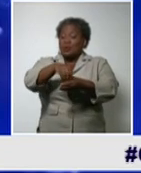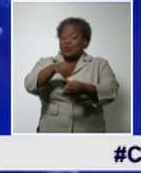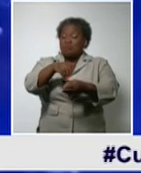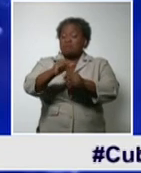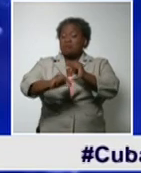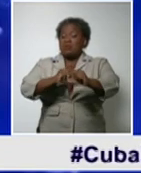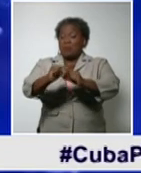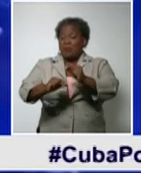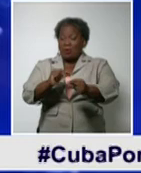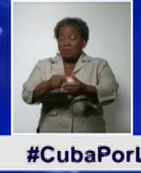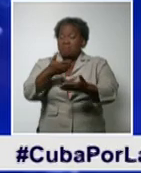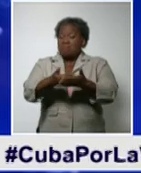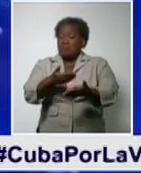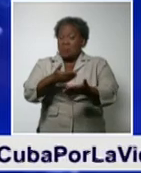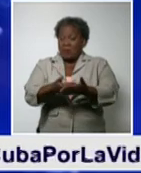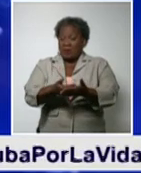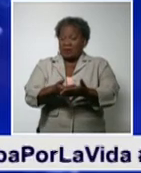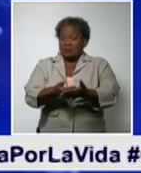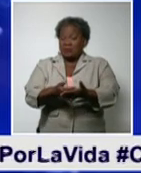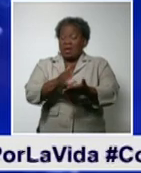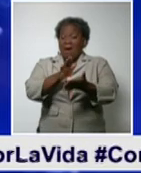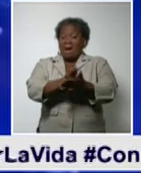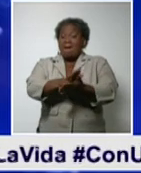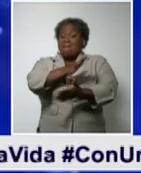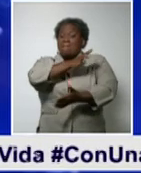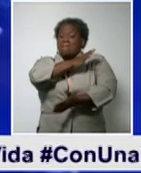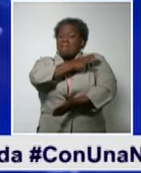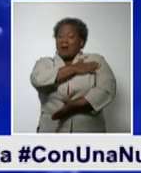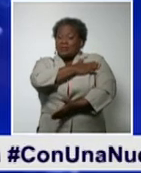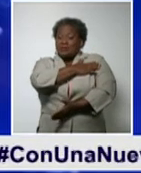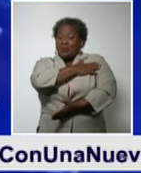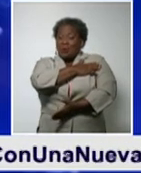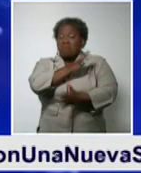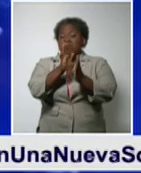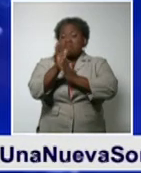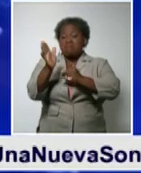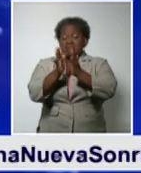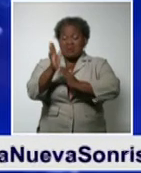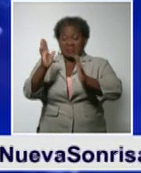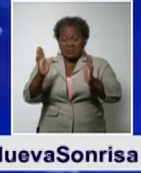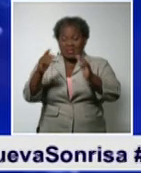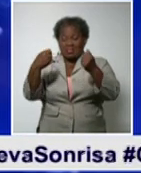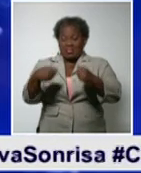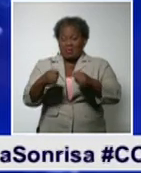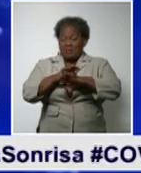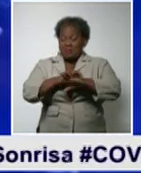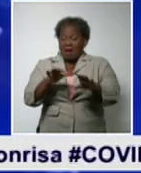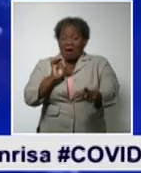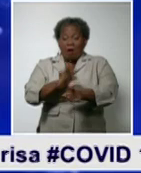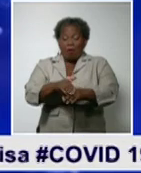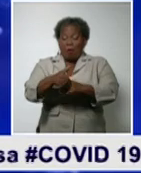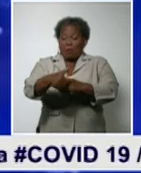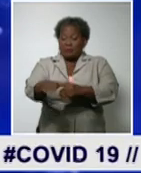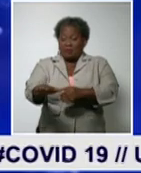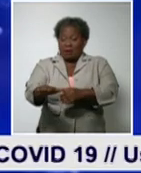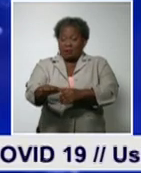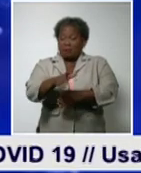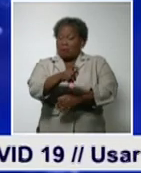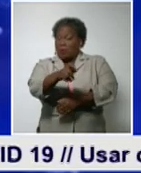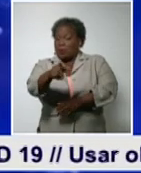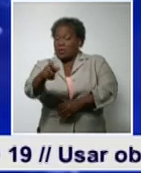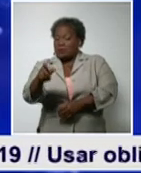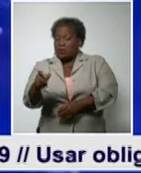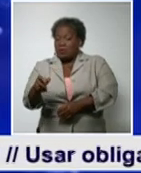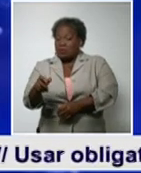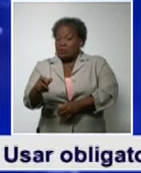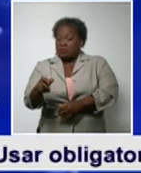y nada, marzo es el mes para realmente ya empezar independientemente de que se viene vacunando